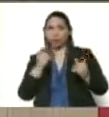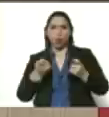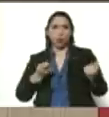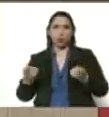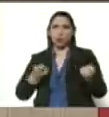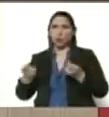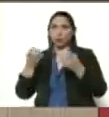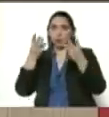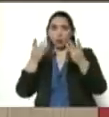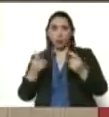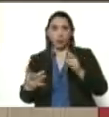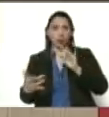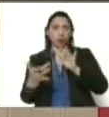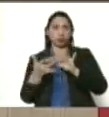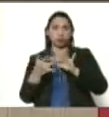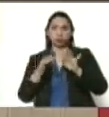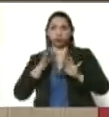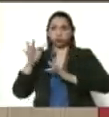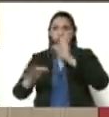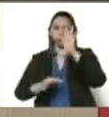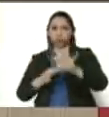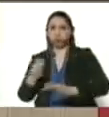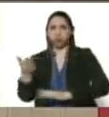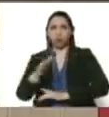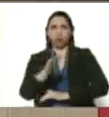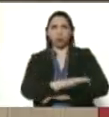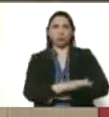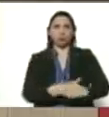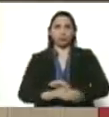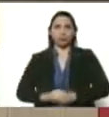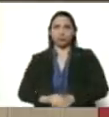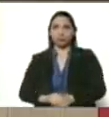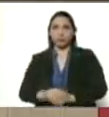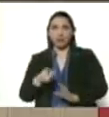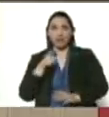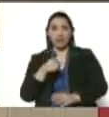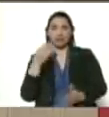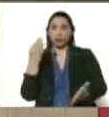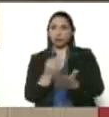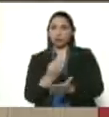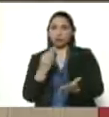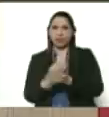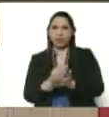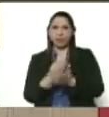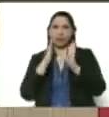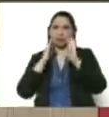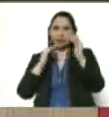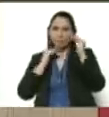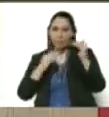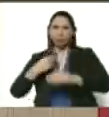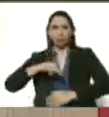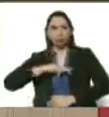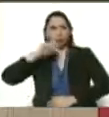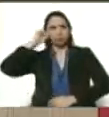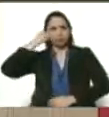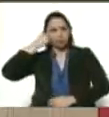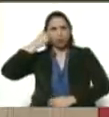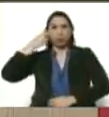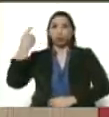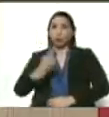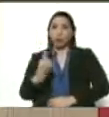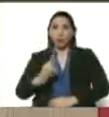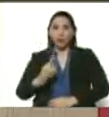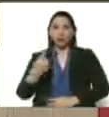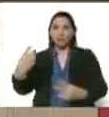el número de contagiados y de fallecidos. Esto siempre nos debe llamar a la reflexión. No solamente debemos vernos